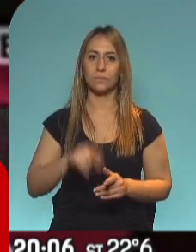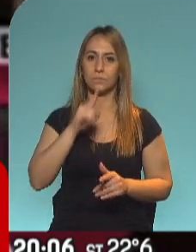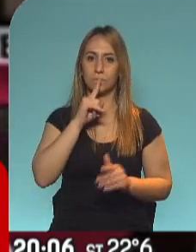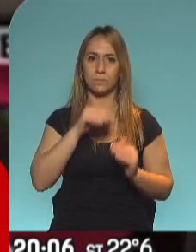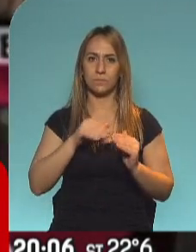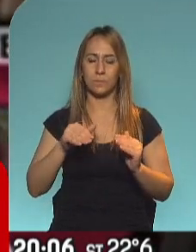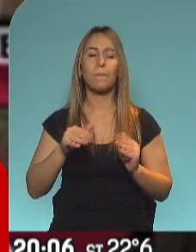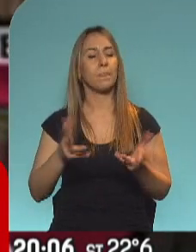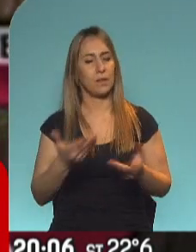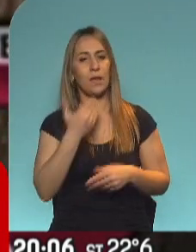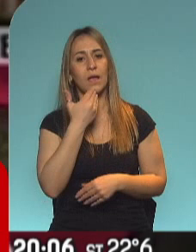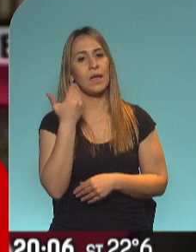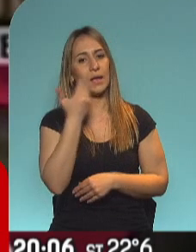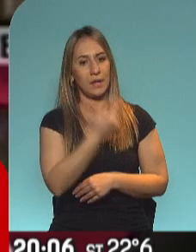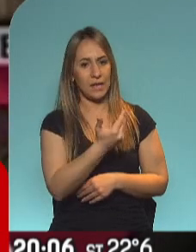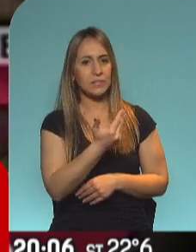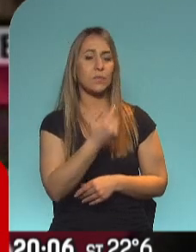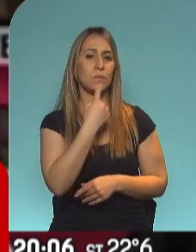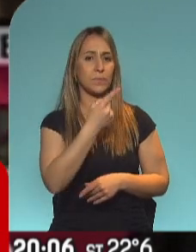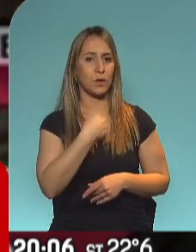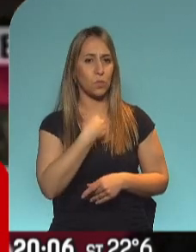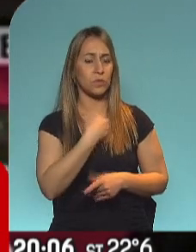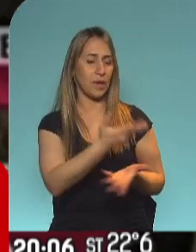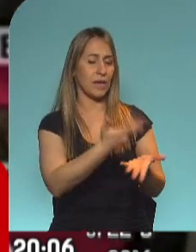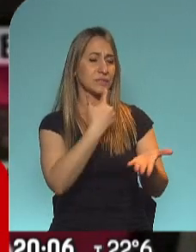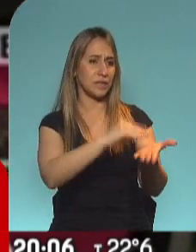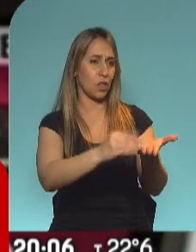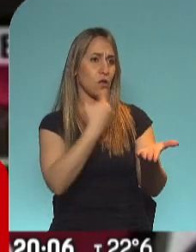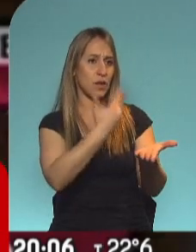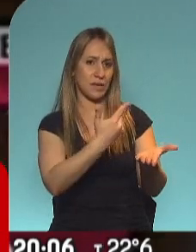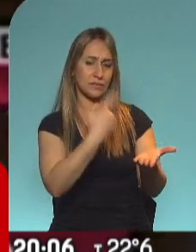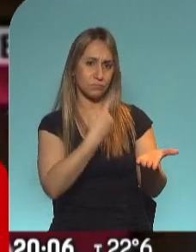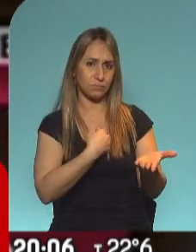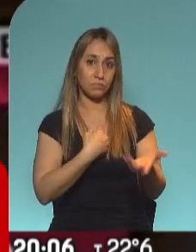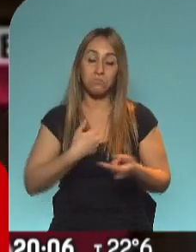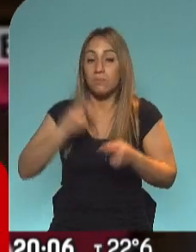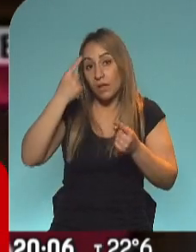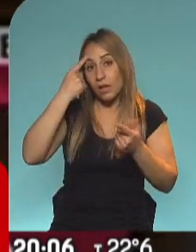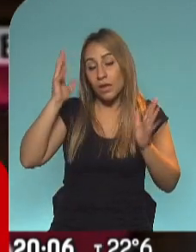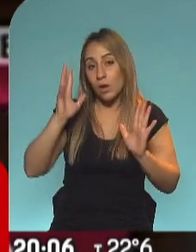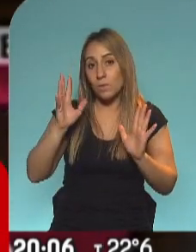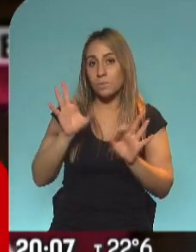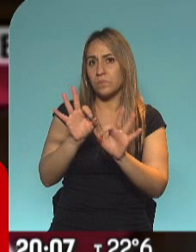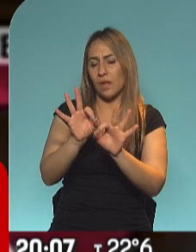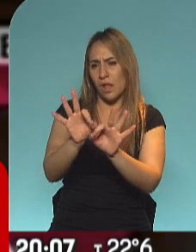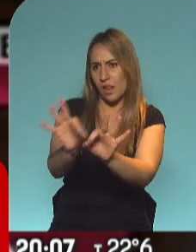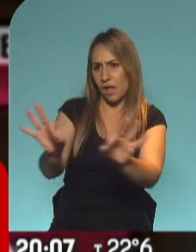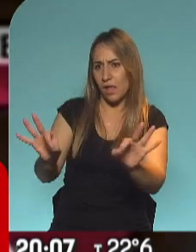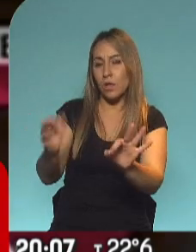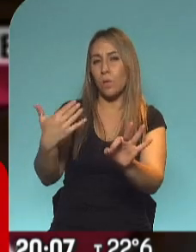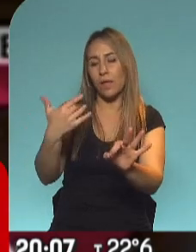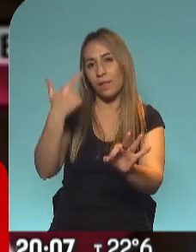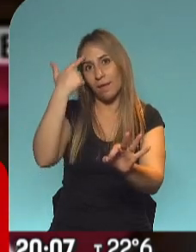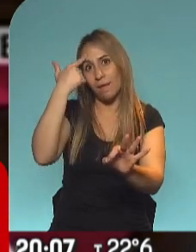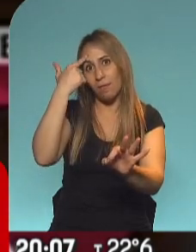Bueno, gracias por su pregunta, señor senador. Yo creo que nadie puede aspirar a ser juez